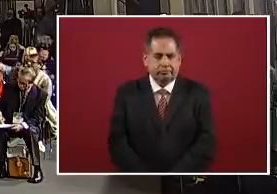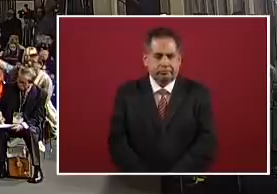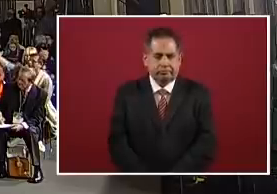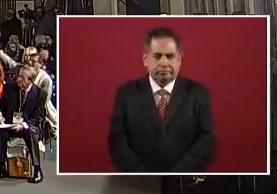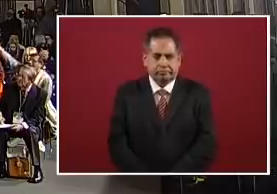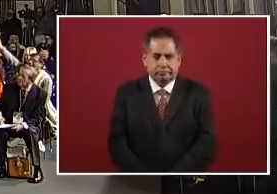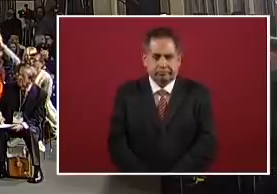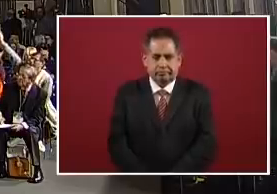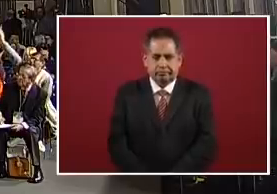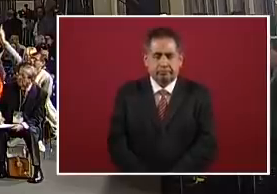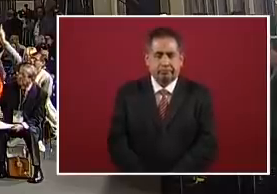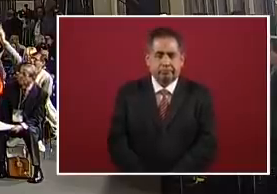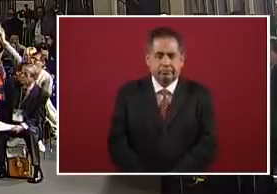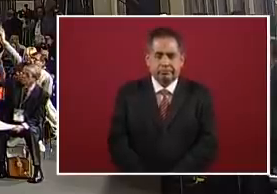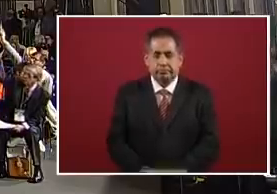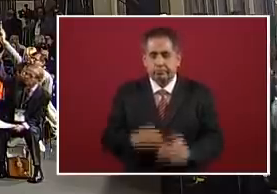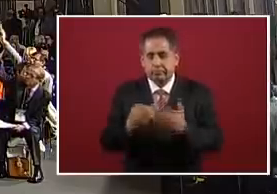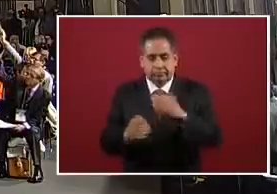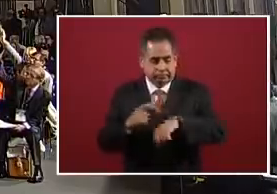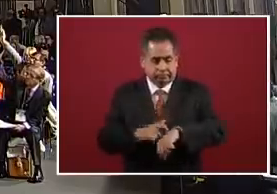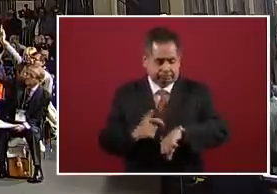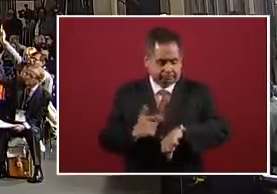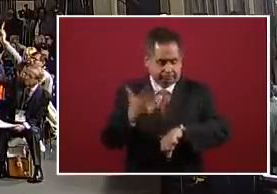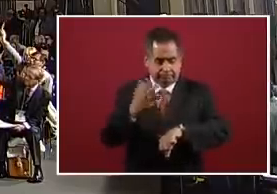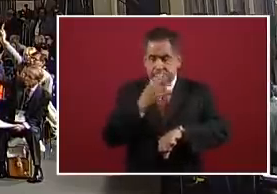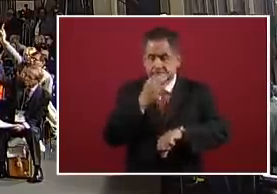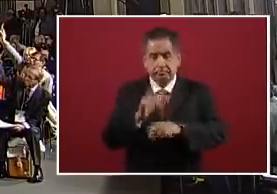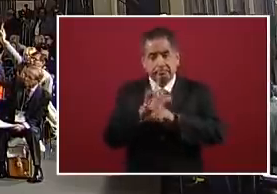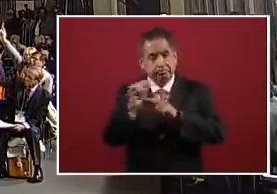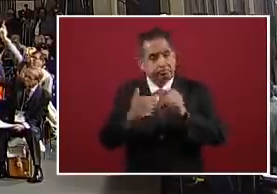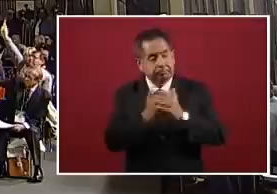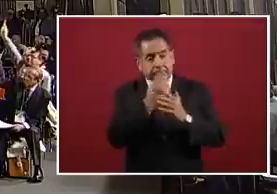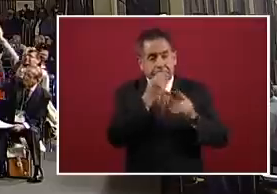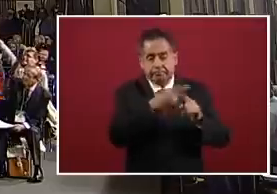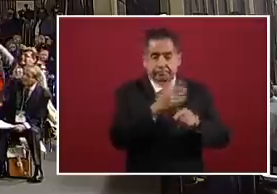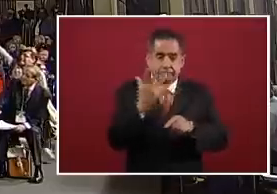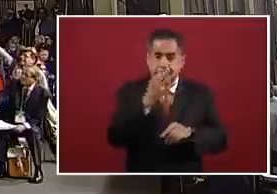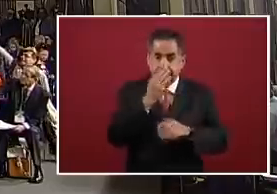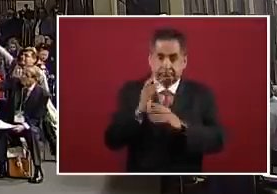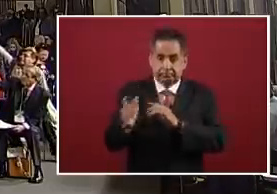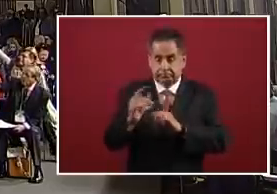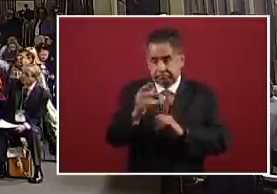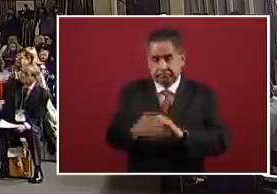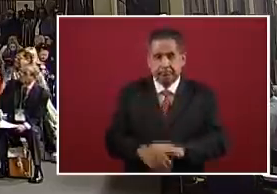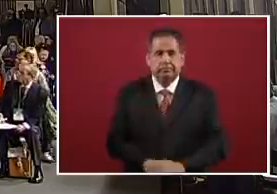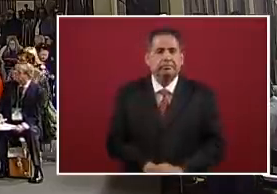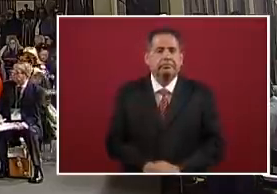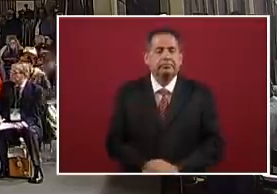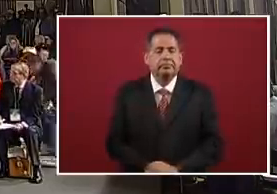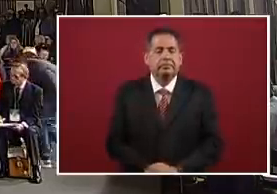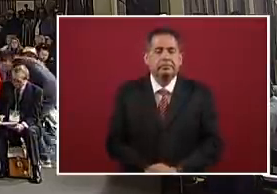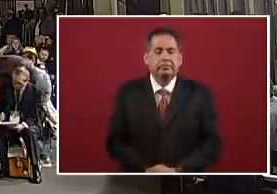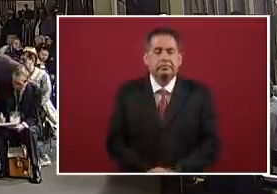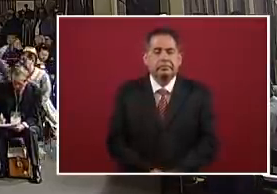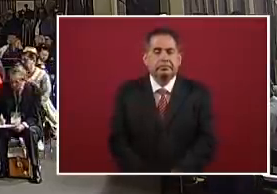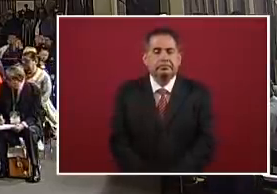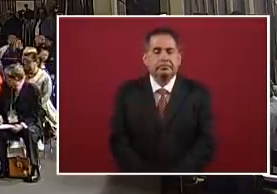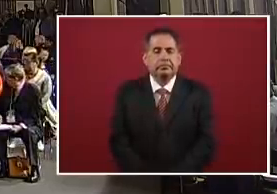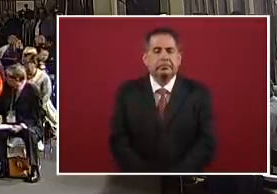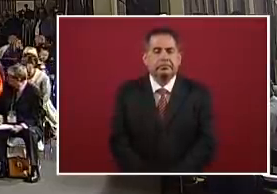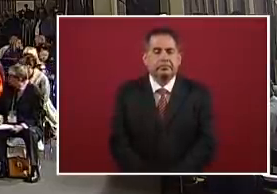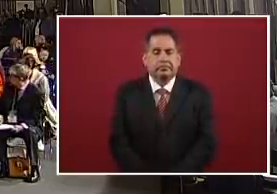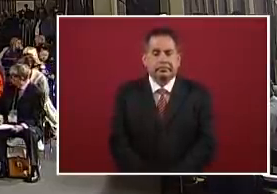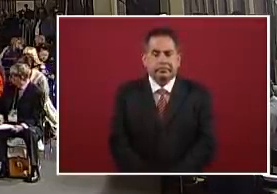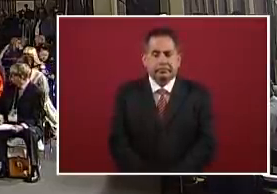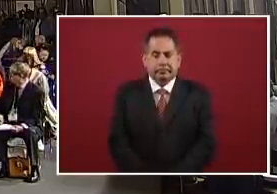Bueno, ya me faltan 5 minutos porque vamos al desayuno. A ver, Isabel.